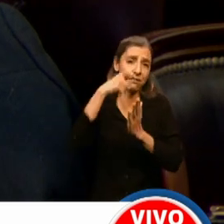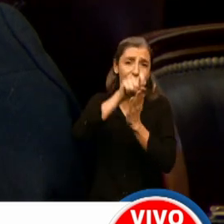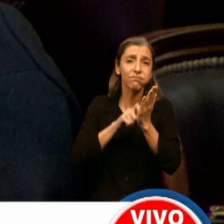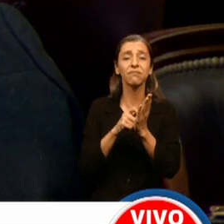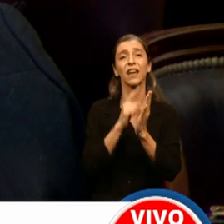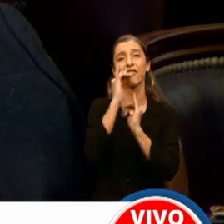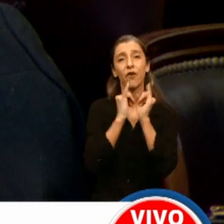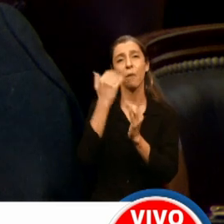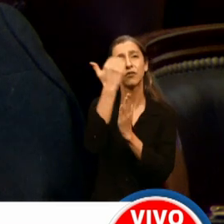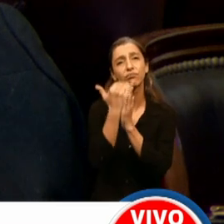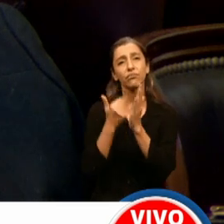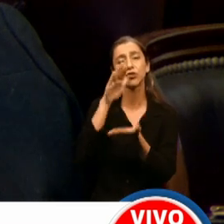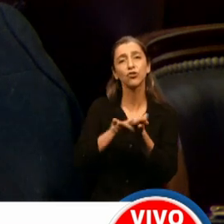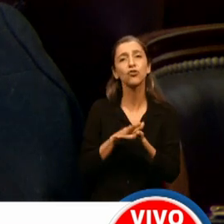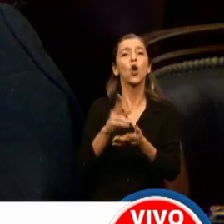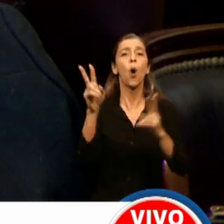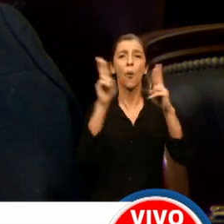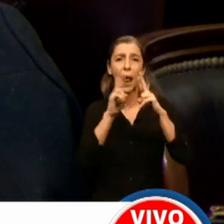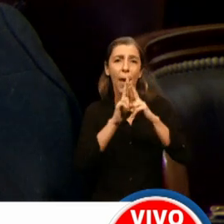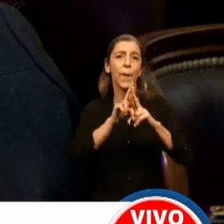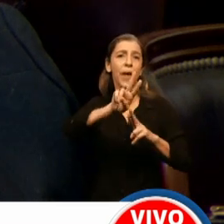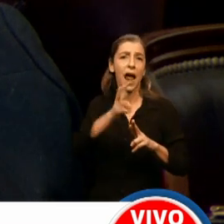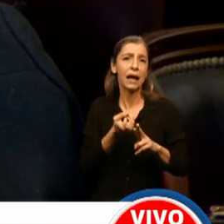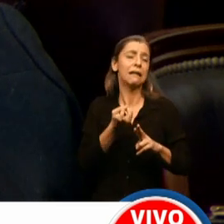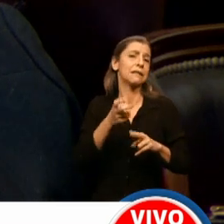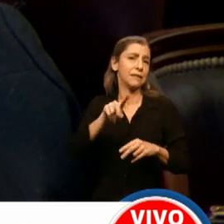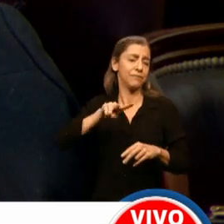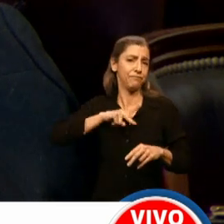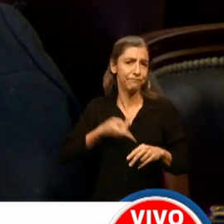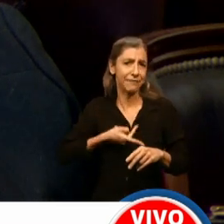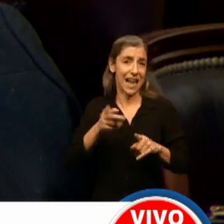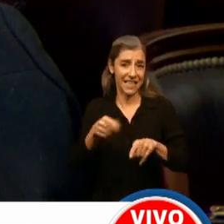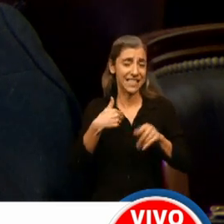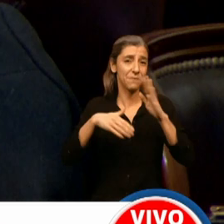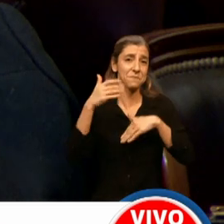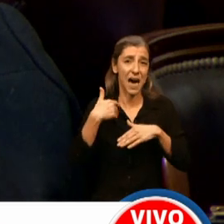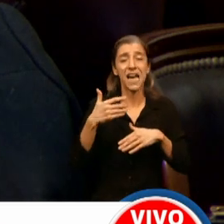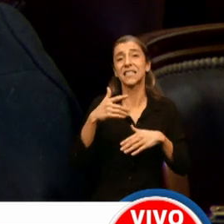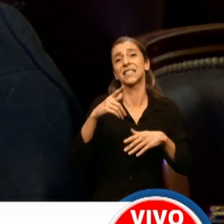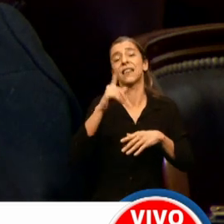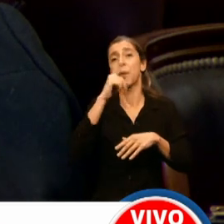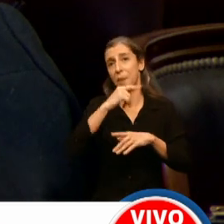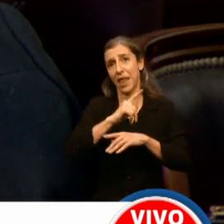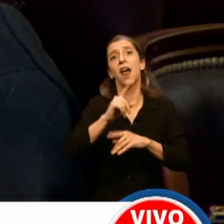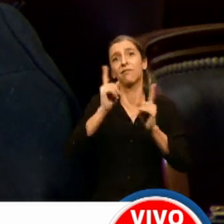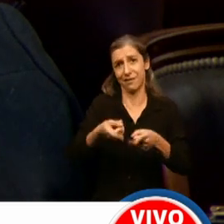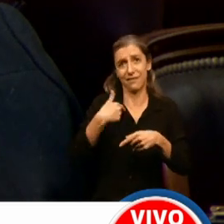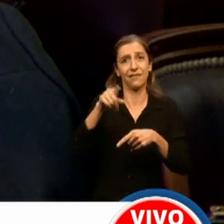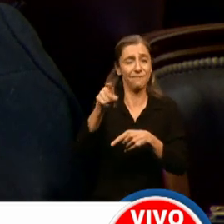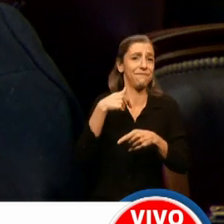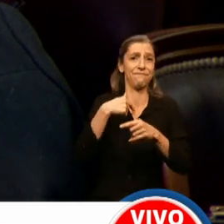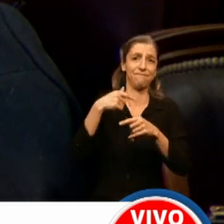ni datos sobre lesbianas travestis trans no binarias en medios de comunicación en general a las mujeres y